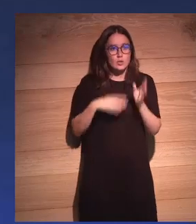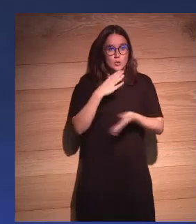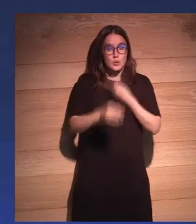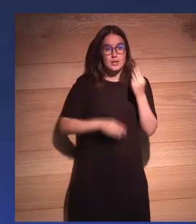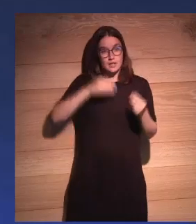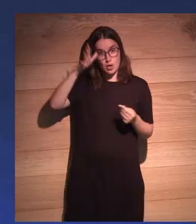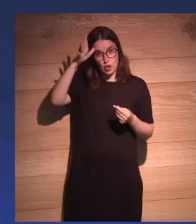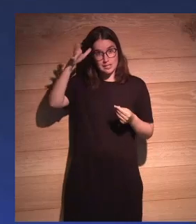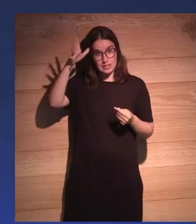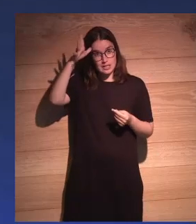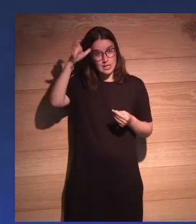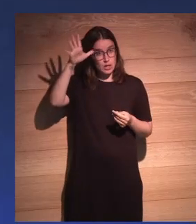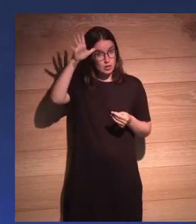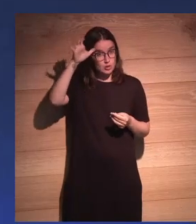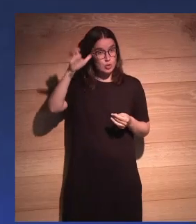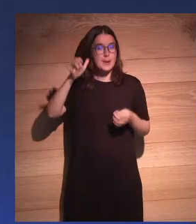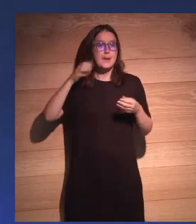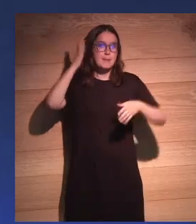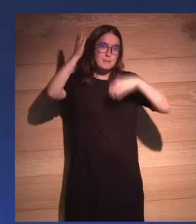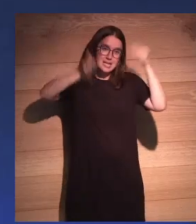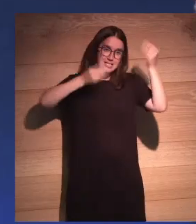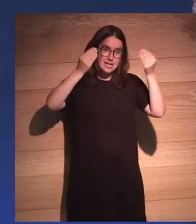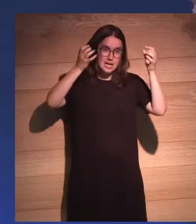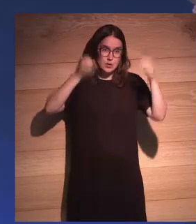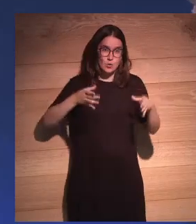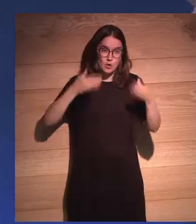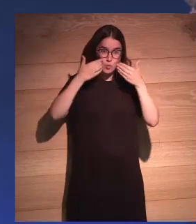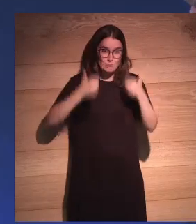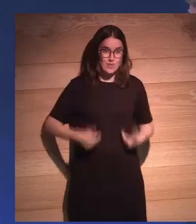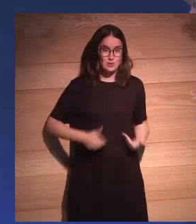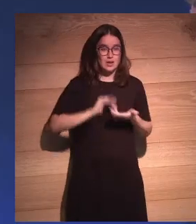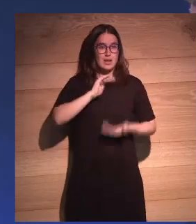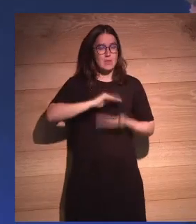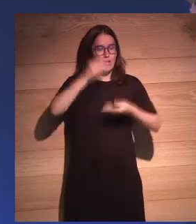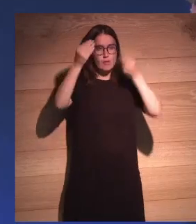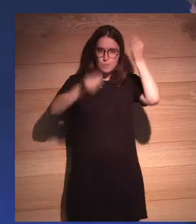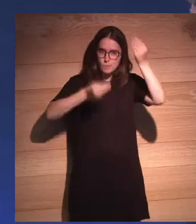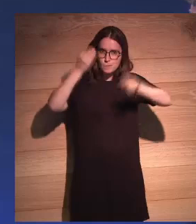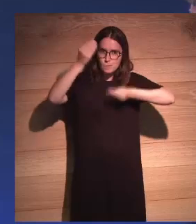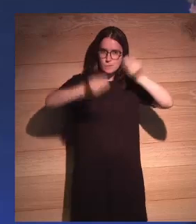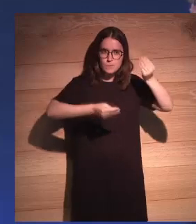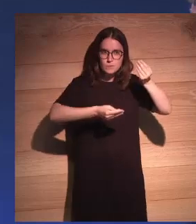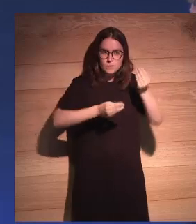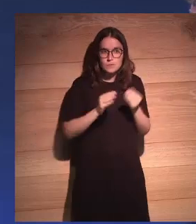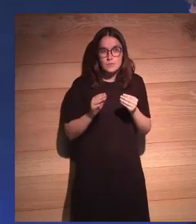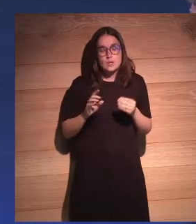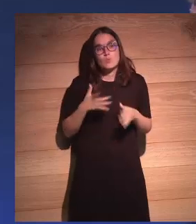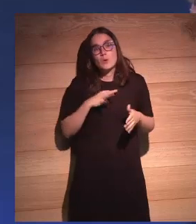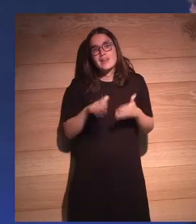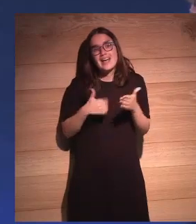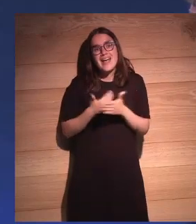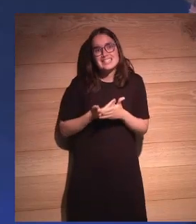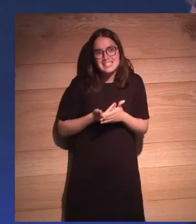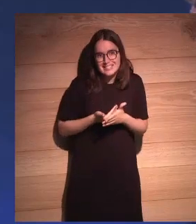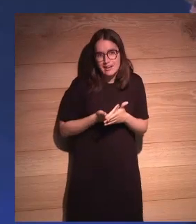utilizar los sentidos, pensar como los humanos, ser capaces de razonar y pensar como los humanos, e incluso ir más